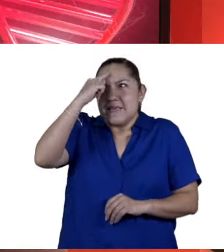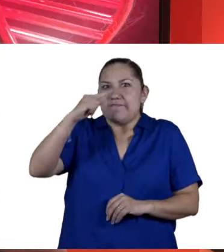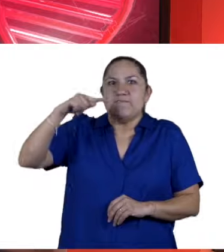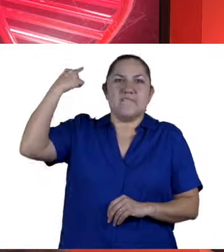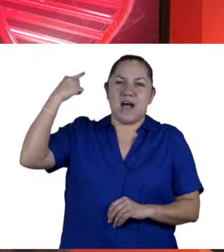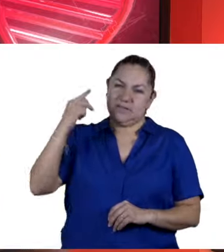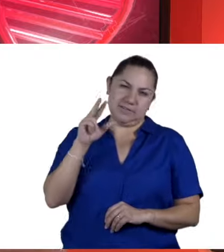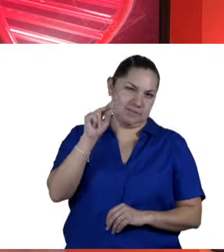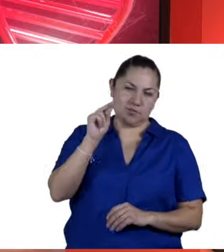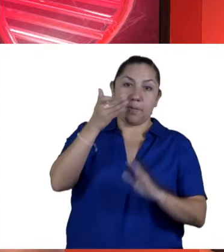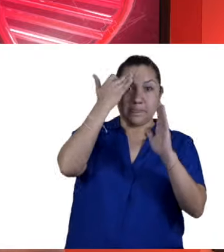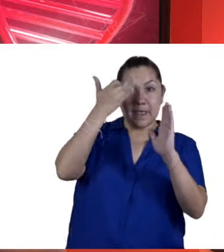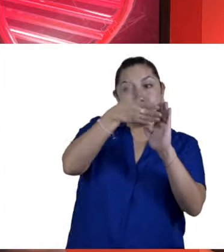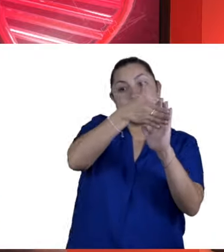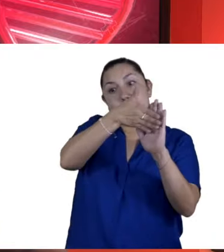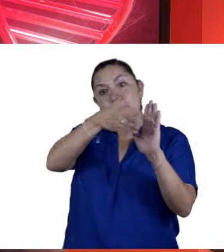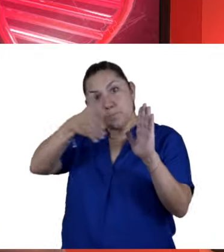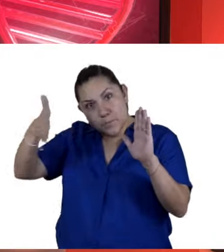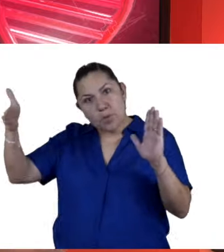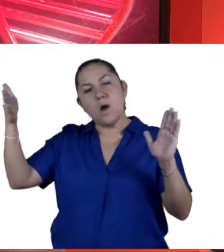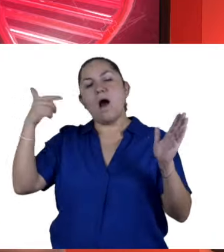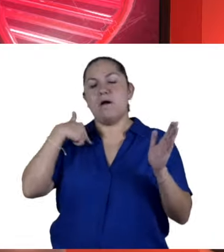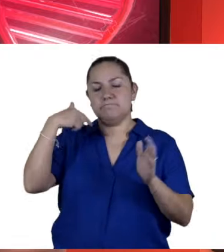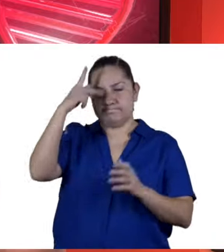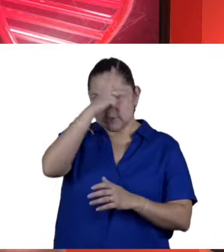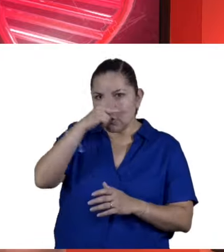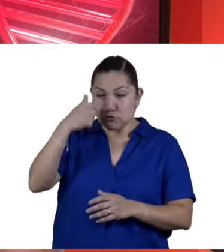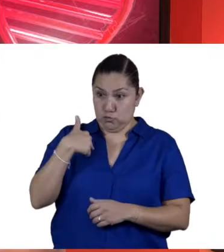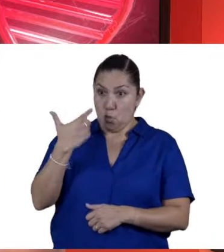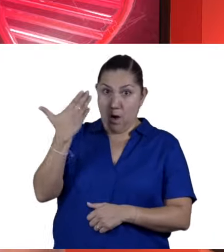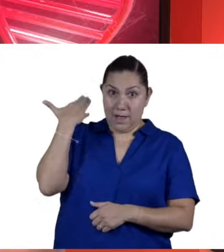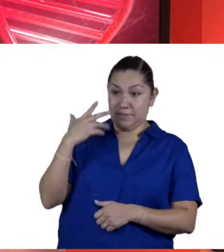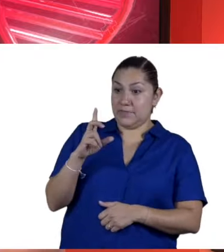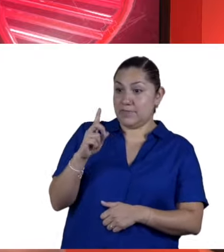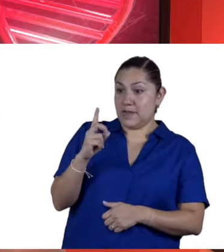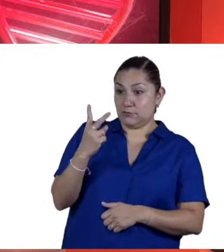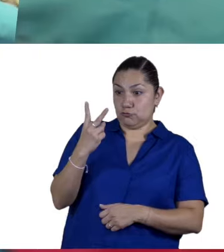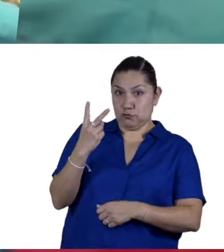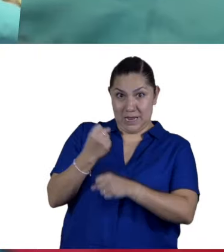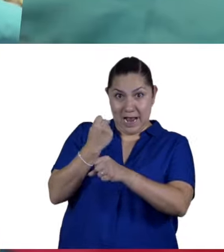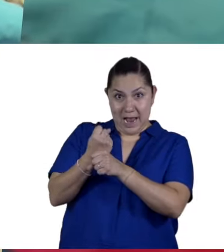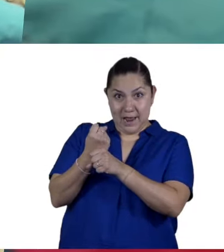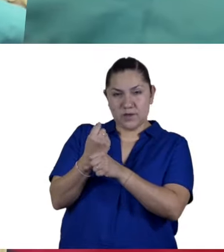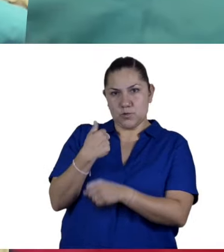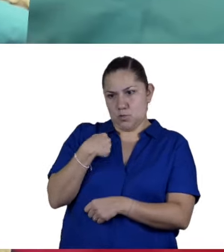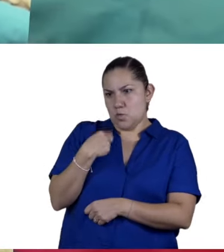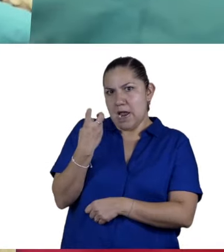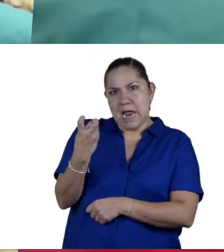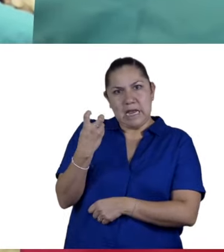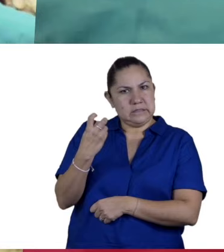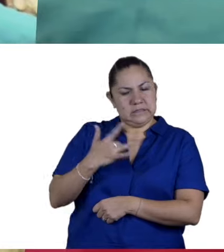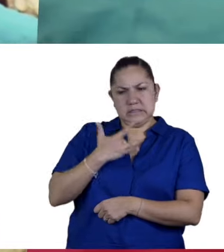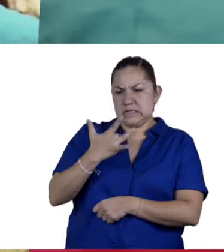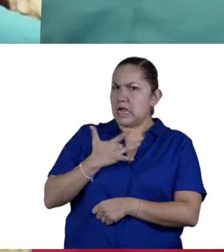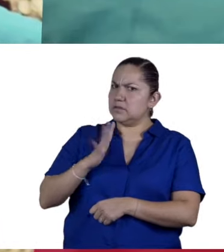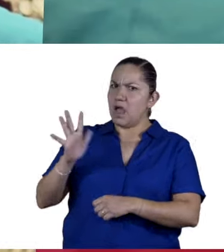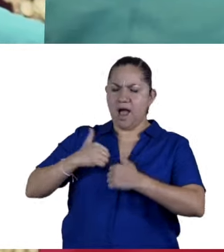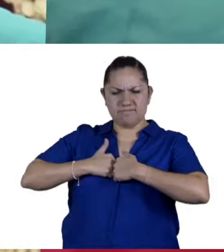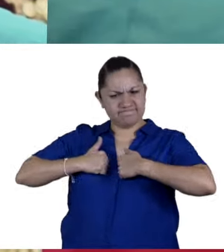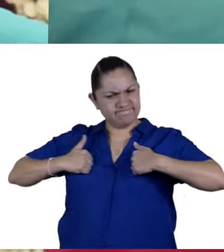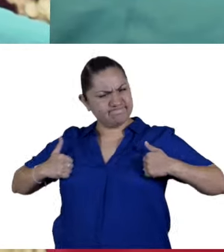terapia, o sea, no es tan sencillo, es todo un trabajo, ¿no? Yo inicié a los 32 años de edad en que yo sentí dar